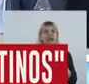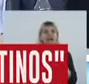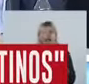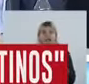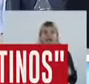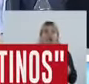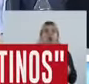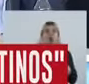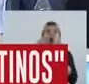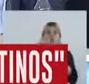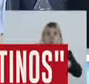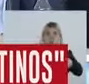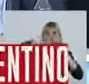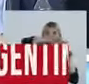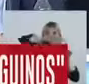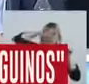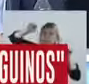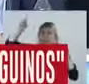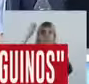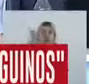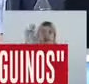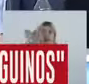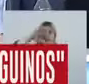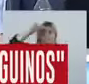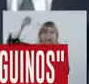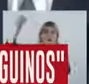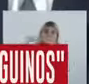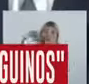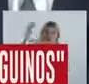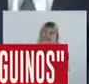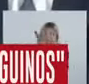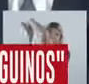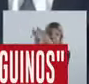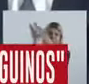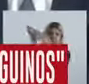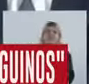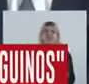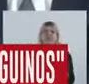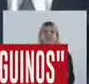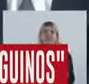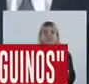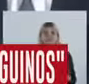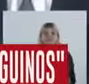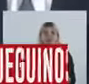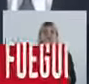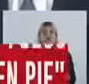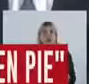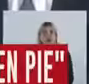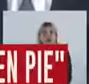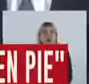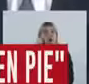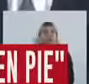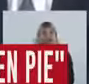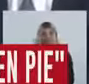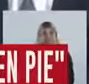que llevaba ese paso fronterizo. Y que, merced al trabajo de Gabriel, que debe andar